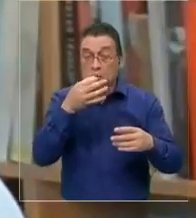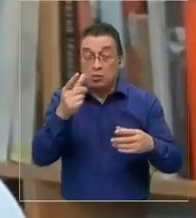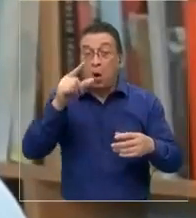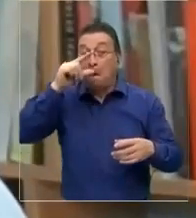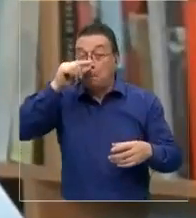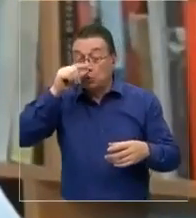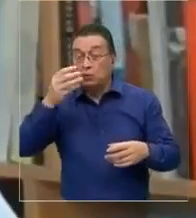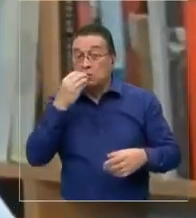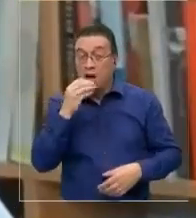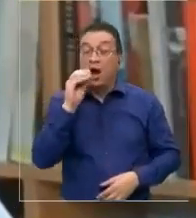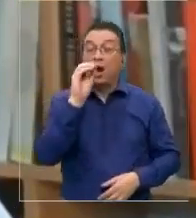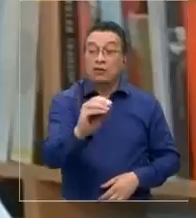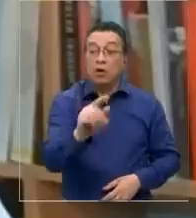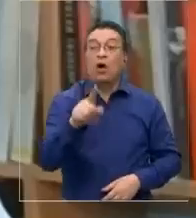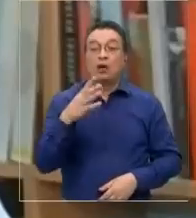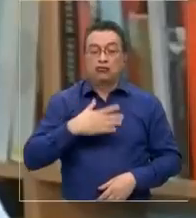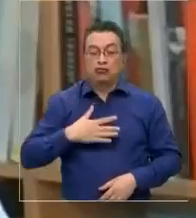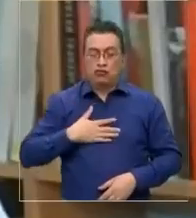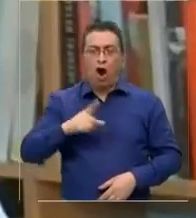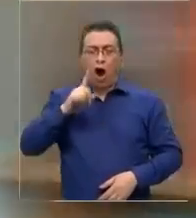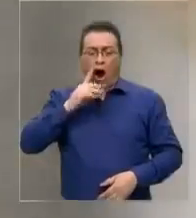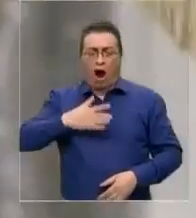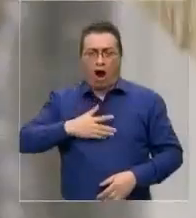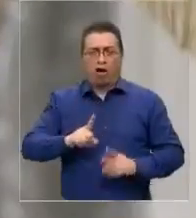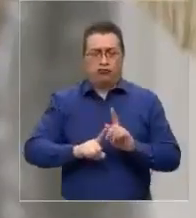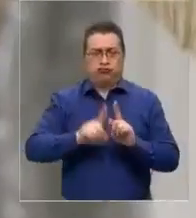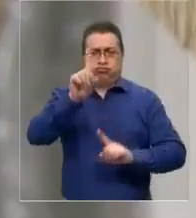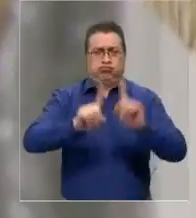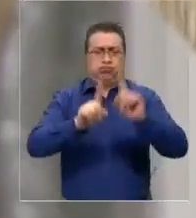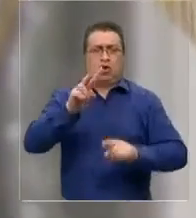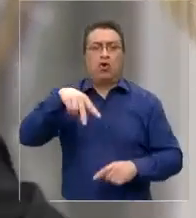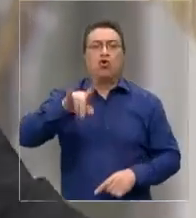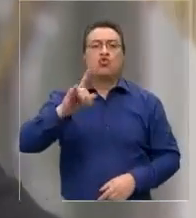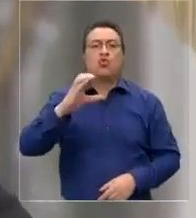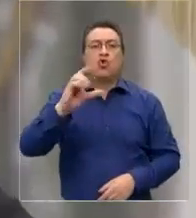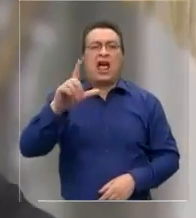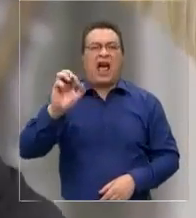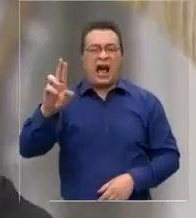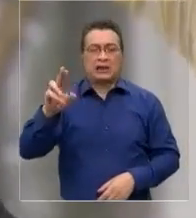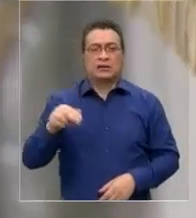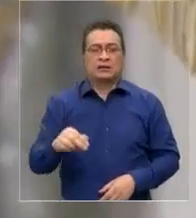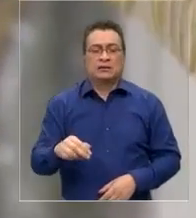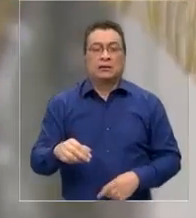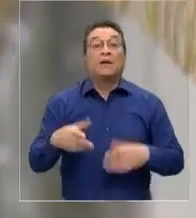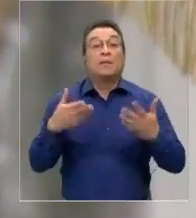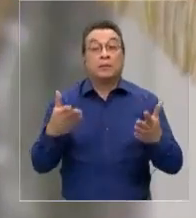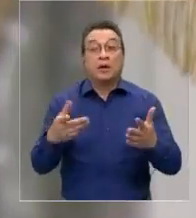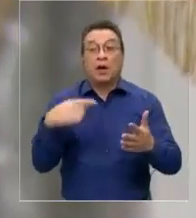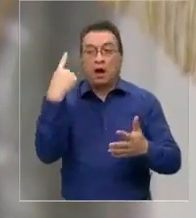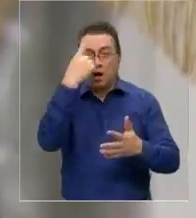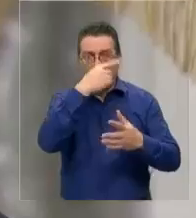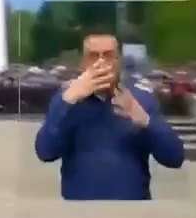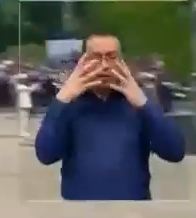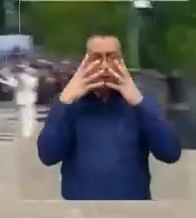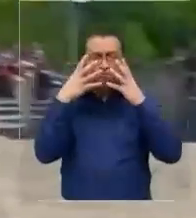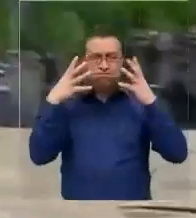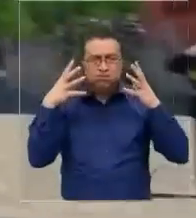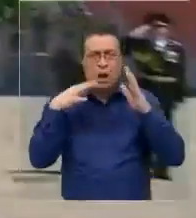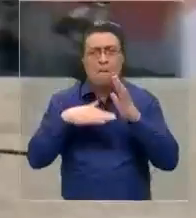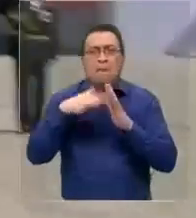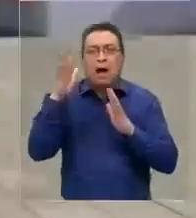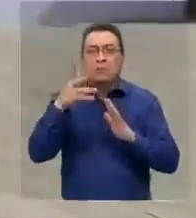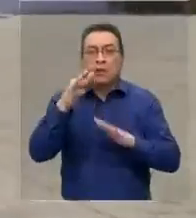del recordatorio de Putin, de que él poseía el arma nuclear. Más allá de las especulaciones sobre una cara más hinchada, producto